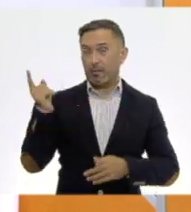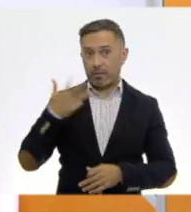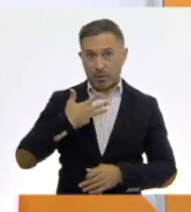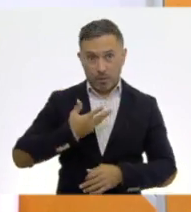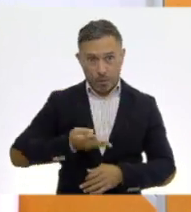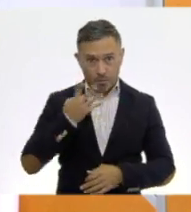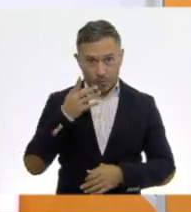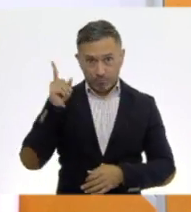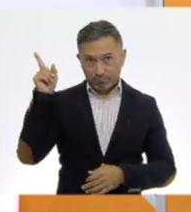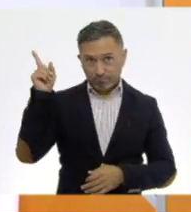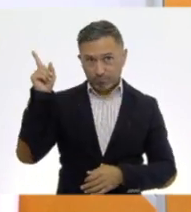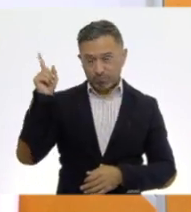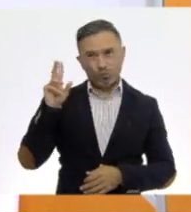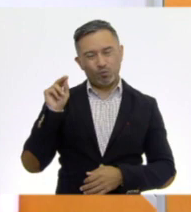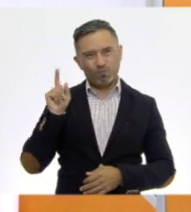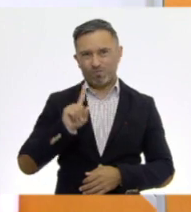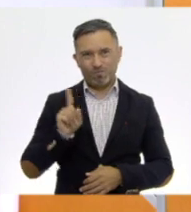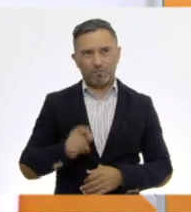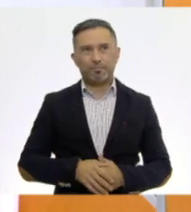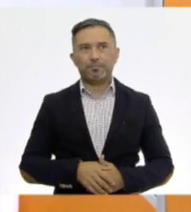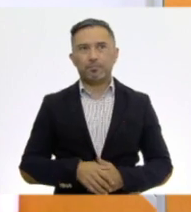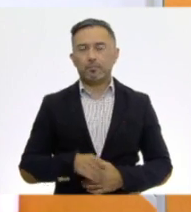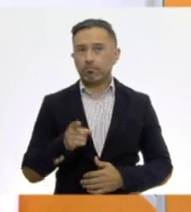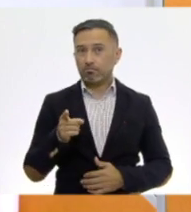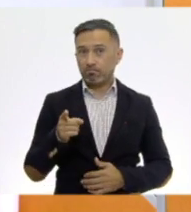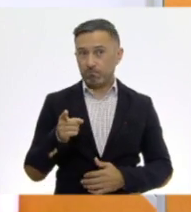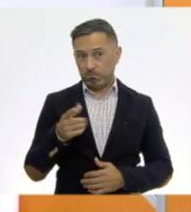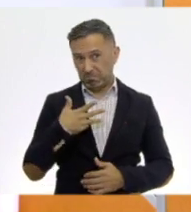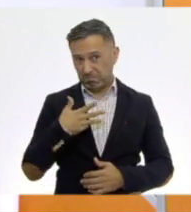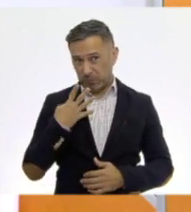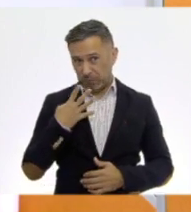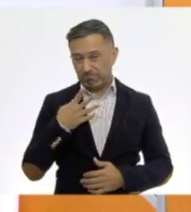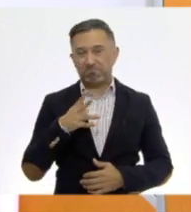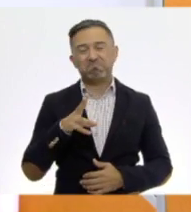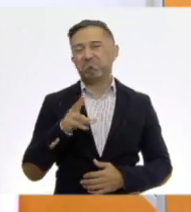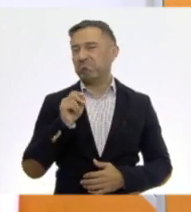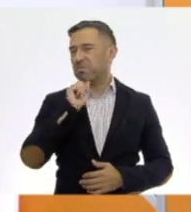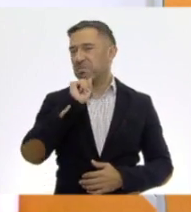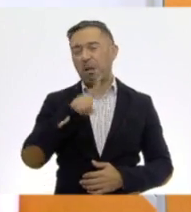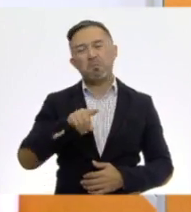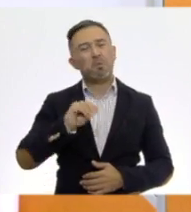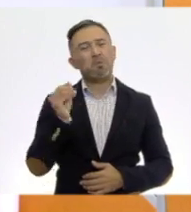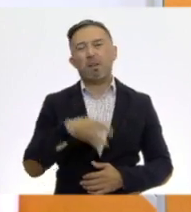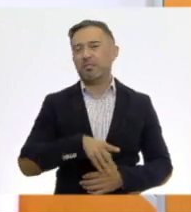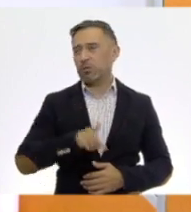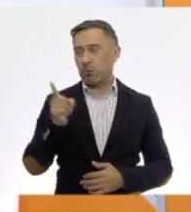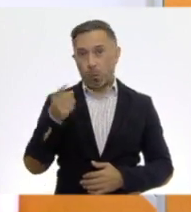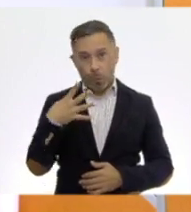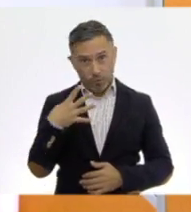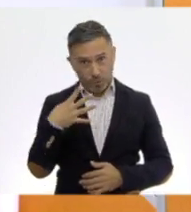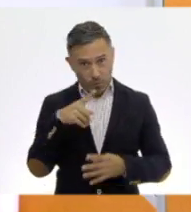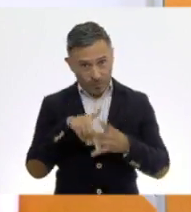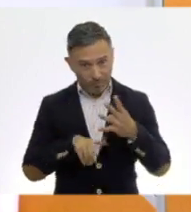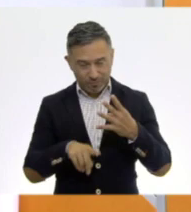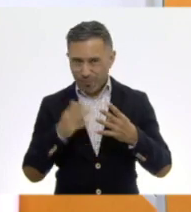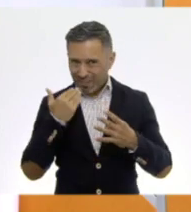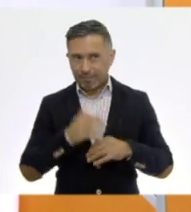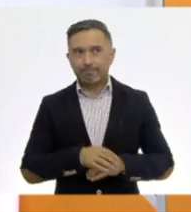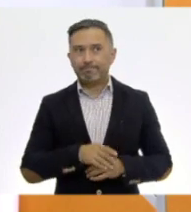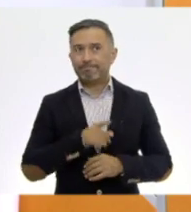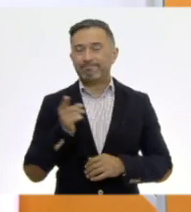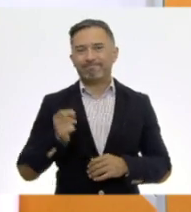lo tanto, no es ella. Esta, pues tampoco tiene cuatro aristas, ¿verdad?